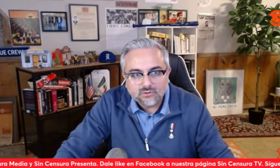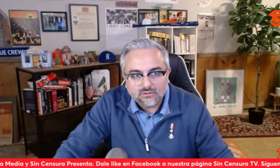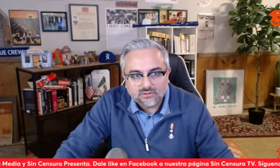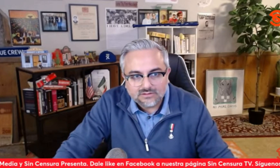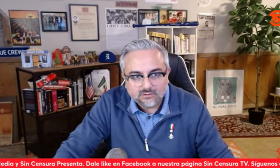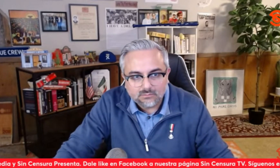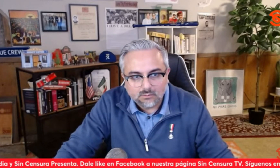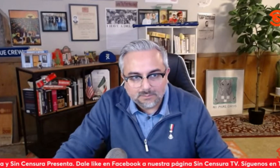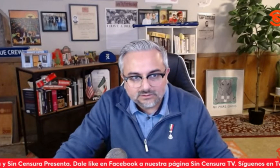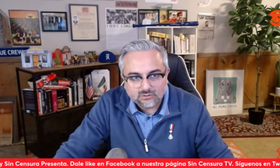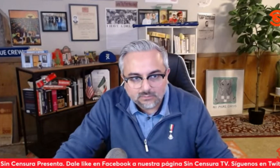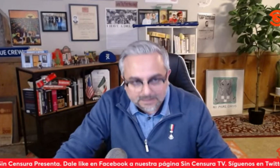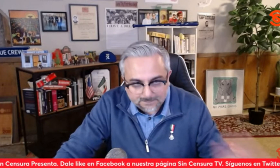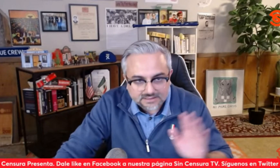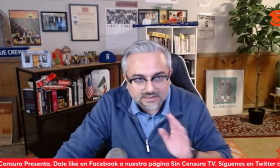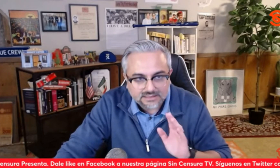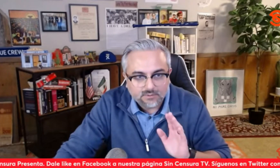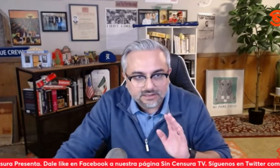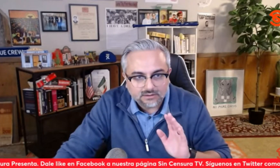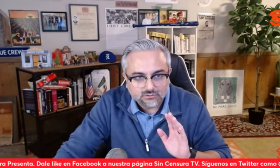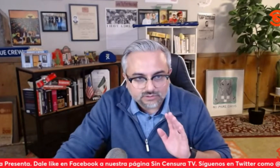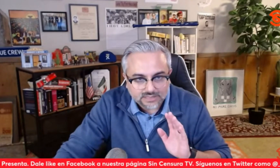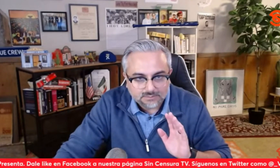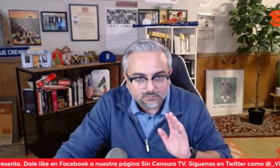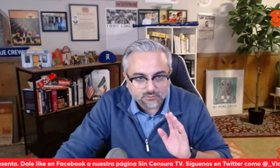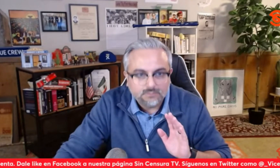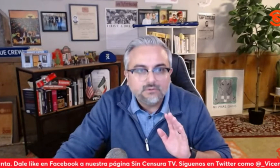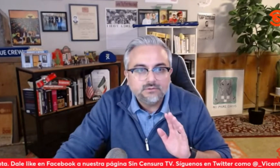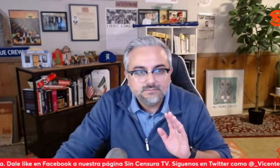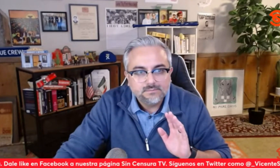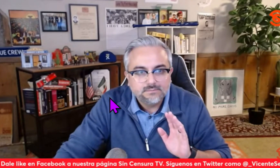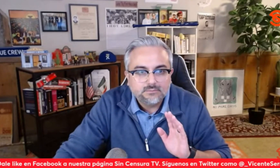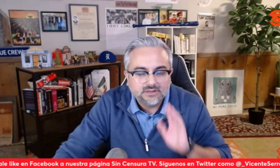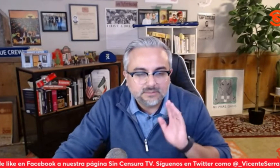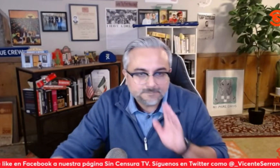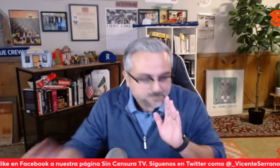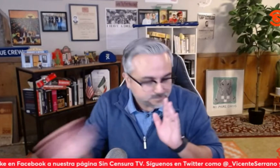vamos a una noticia de último momento. Le voy a pedir al equipo que nos grabe, por favor, porque mire,